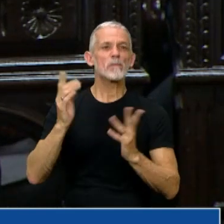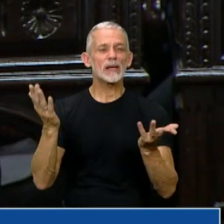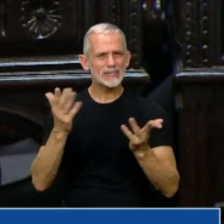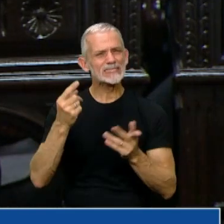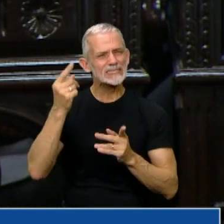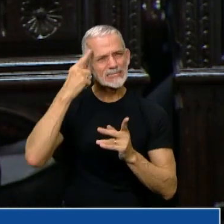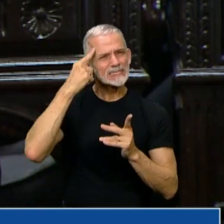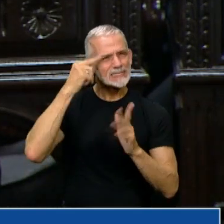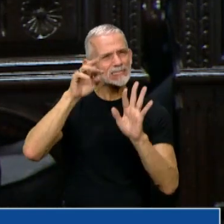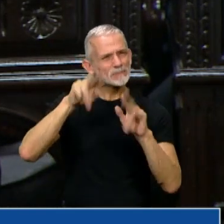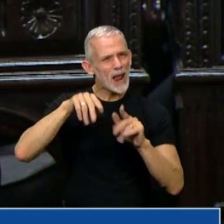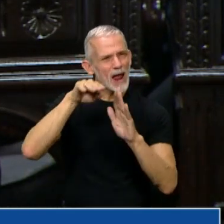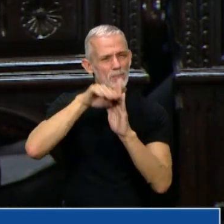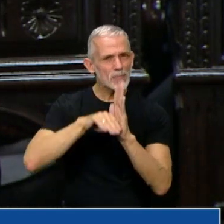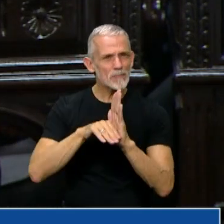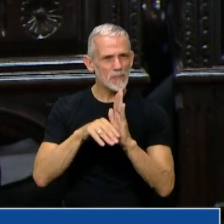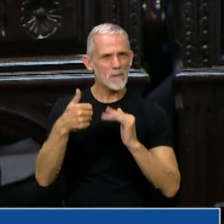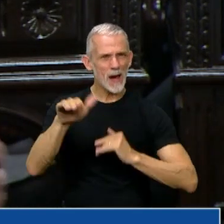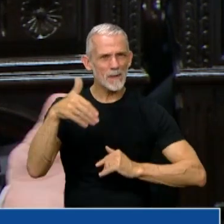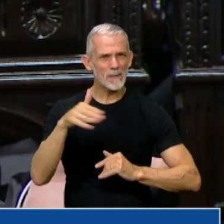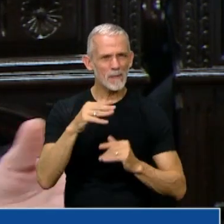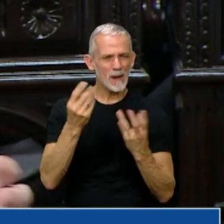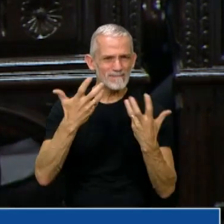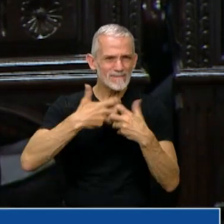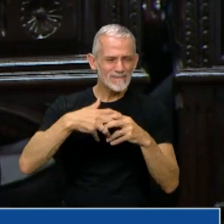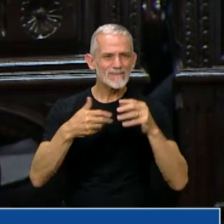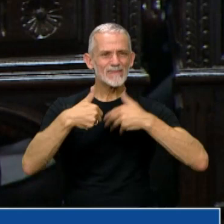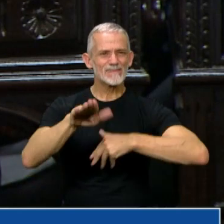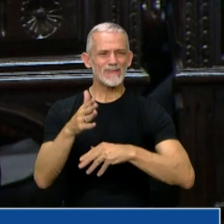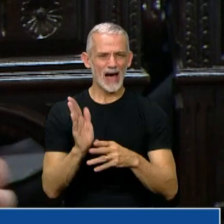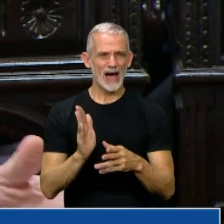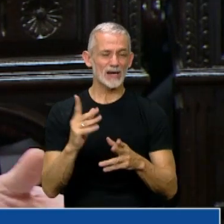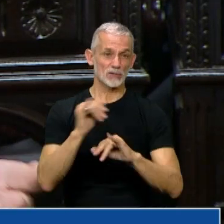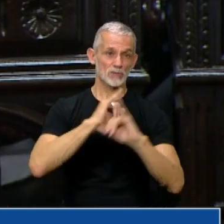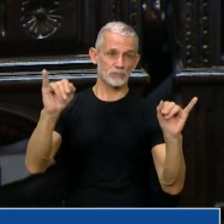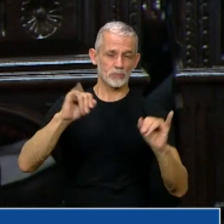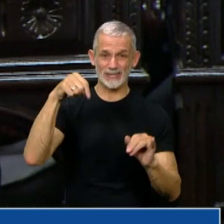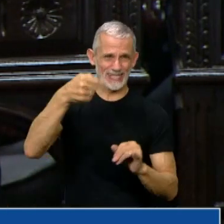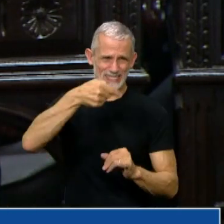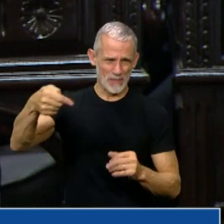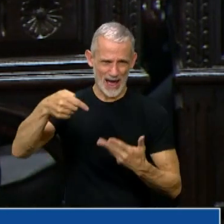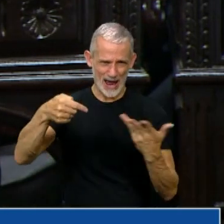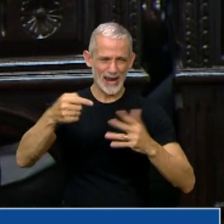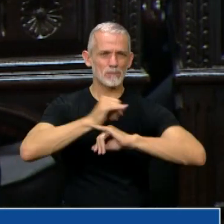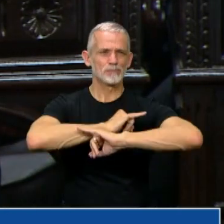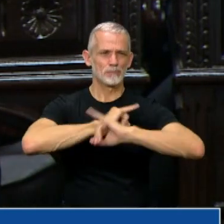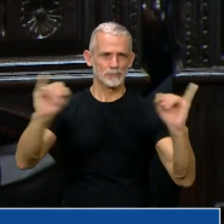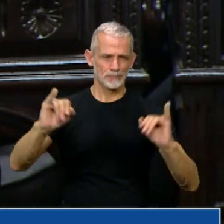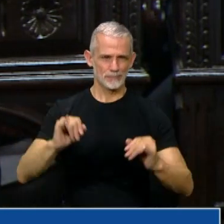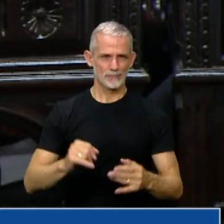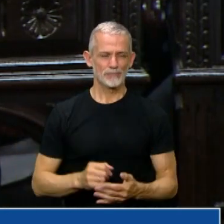se prevén una serie de medidas que se están poniendo en vigencia y que se dijo que en el curso de esta semana